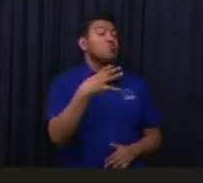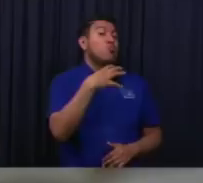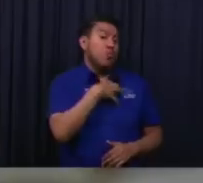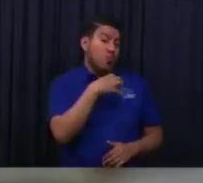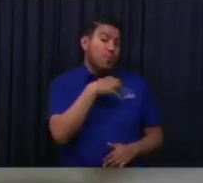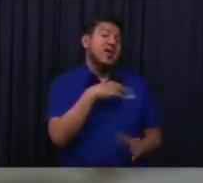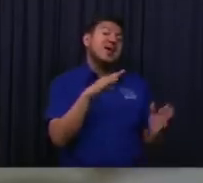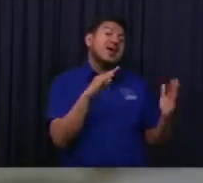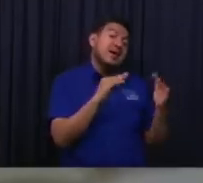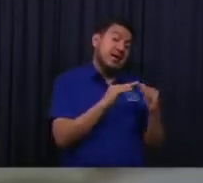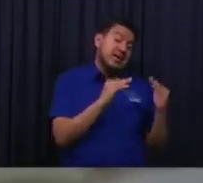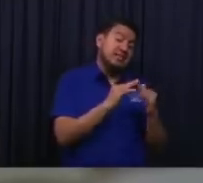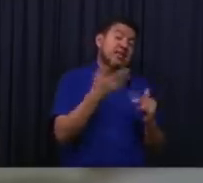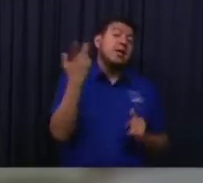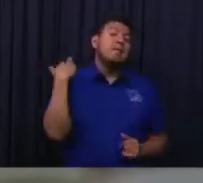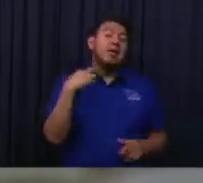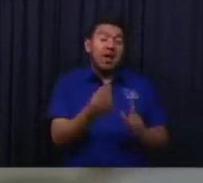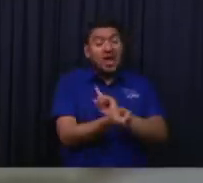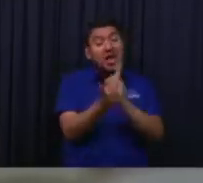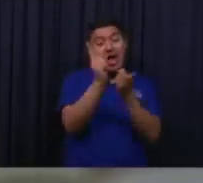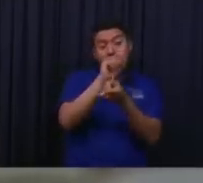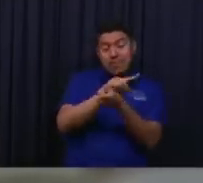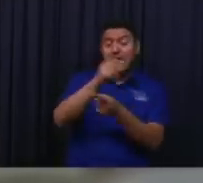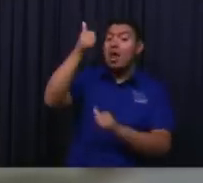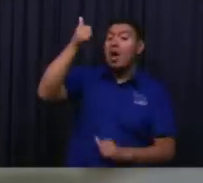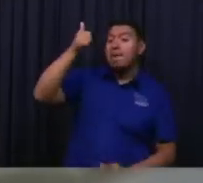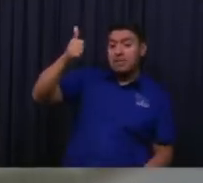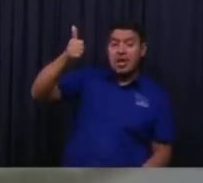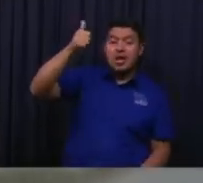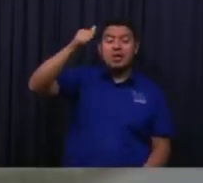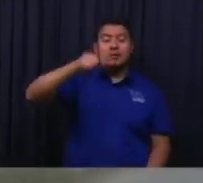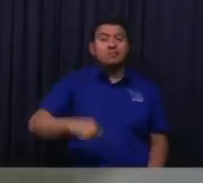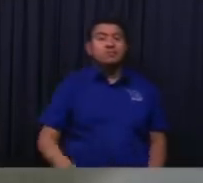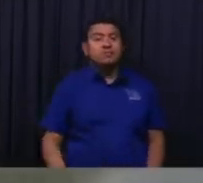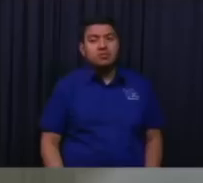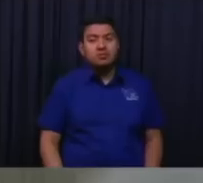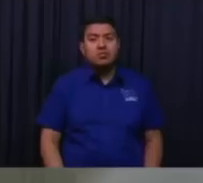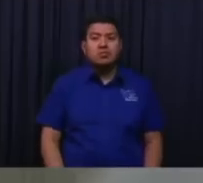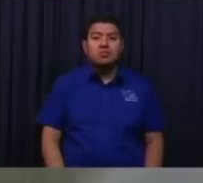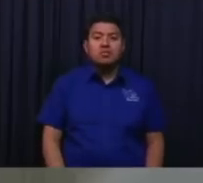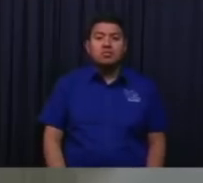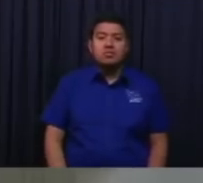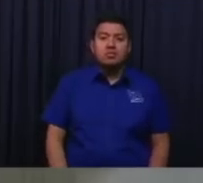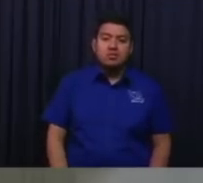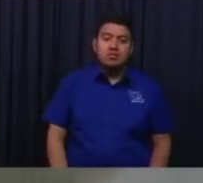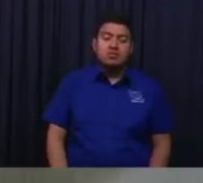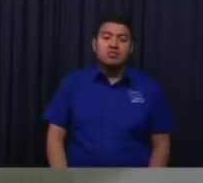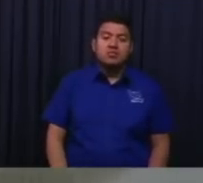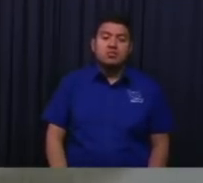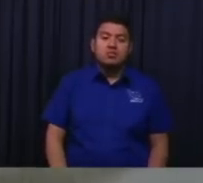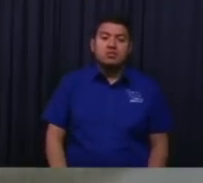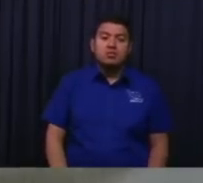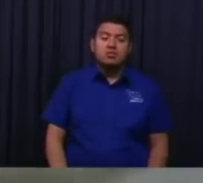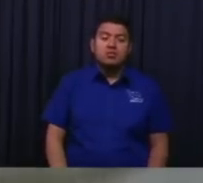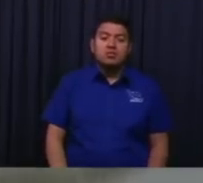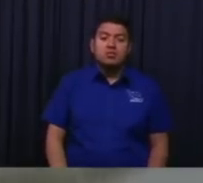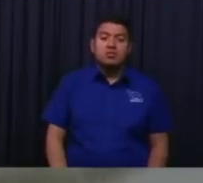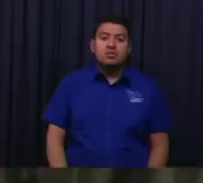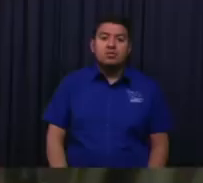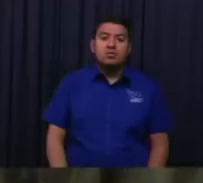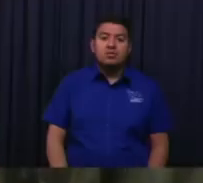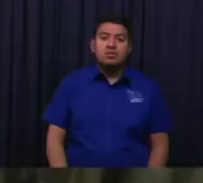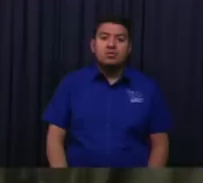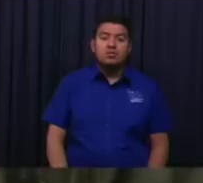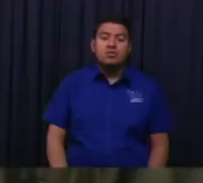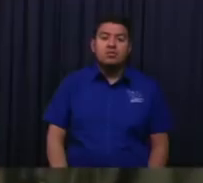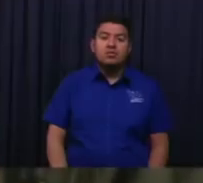ahí enojada con sus hermanos. Ni siquiera les dice hermanos, dice hijos de mi madre, y está bien enojada, bien brava. No está